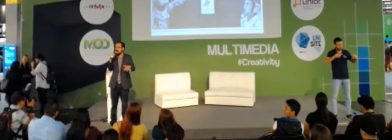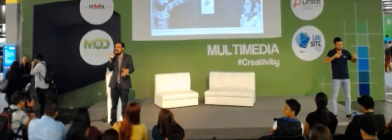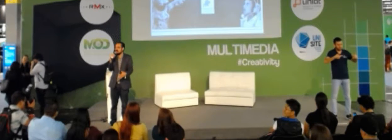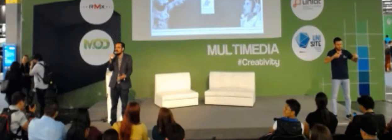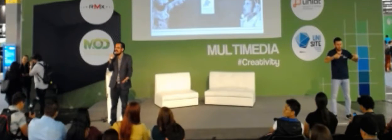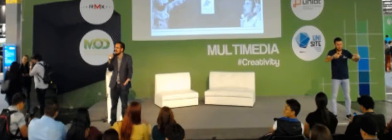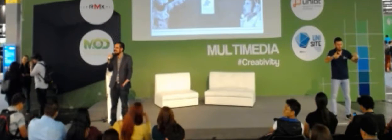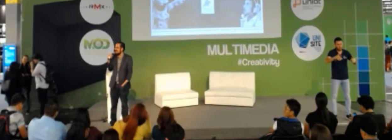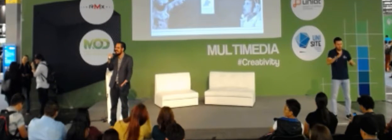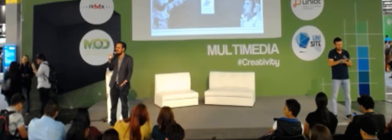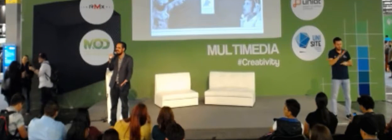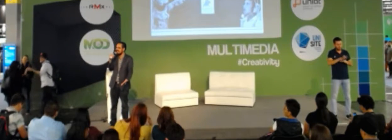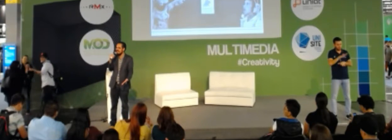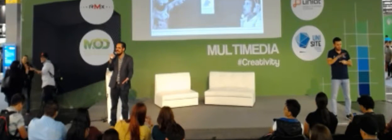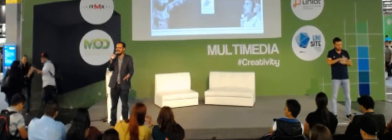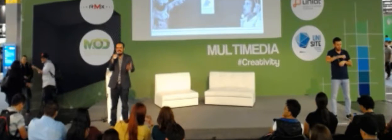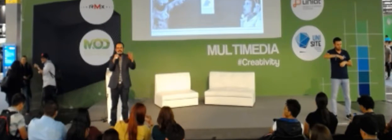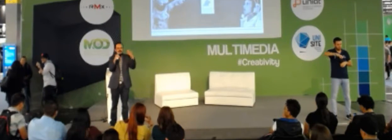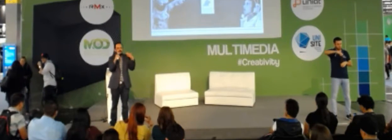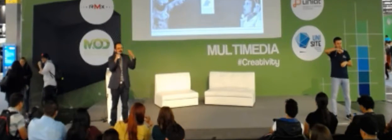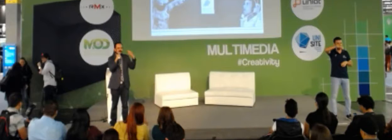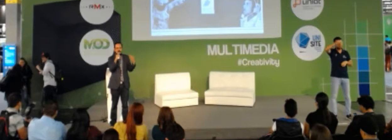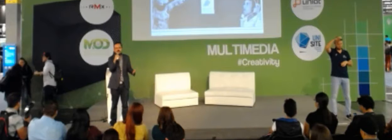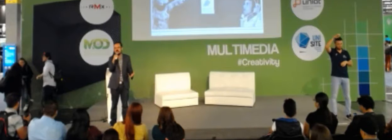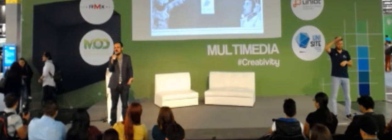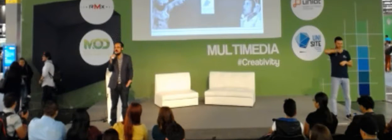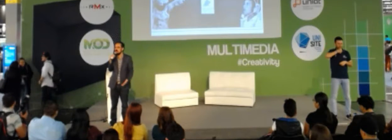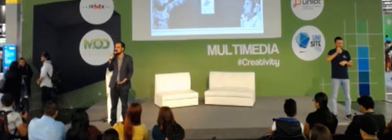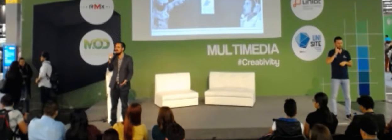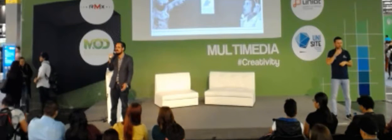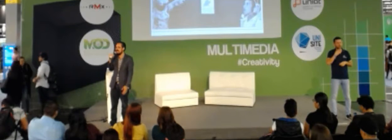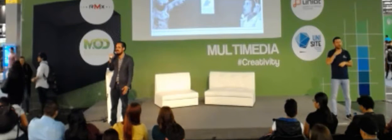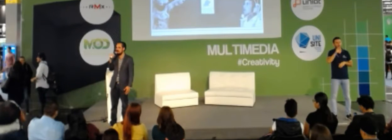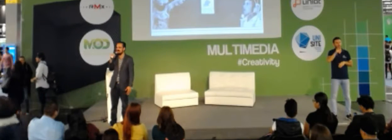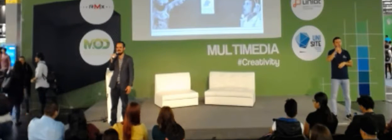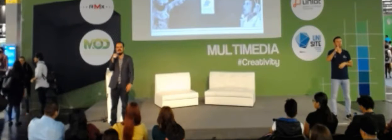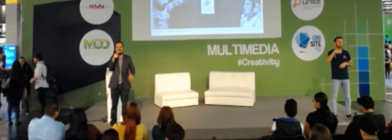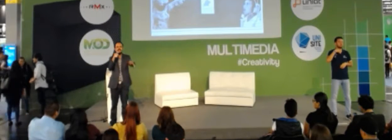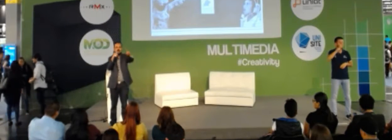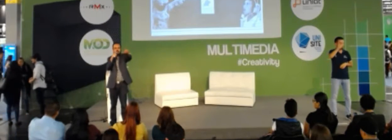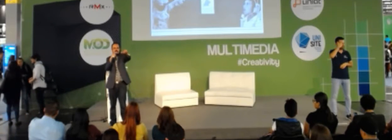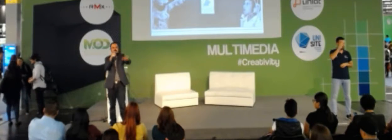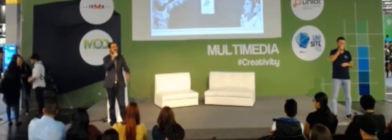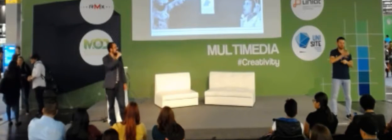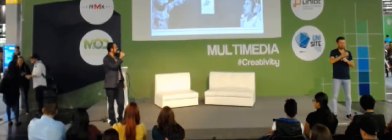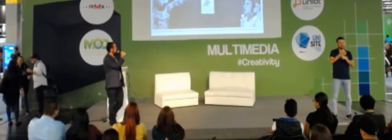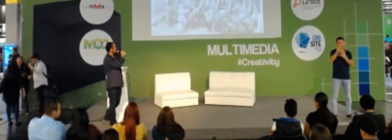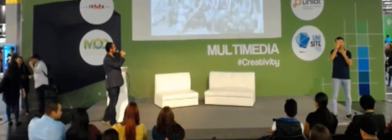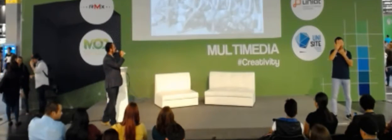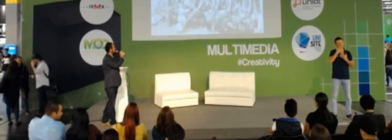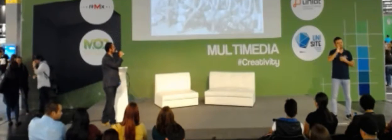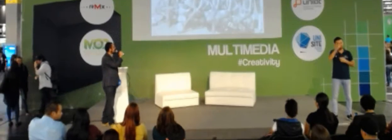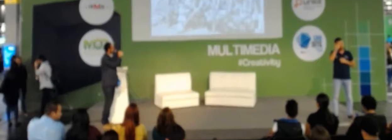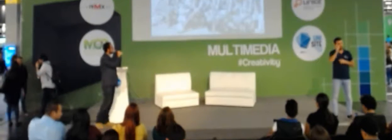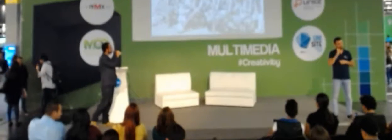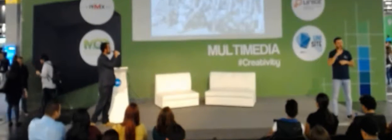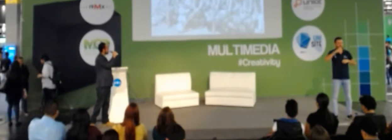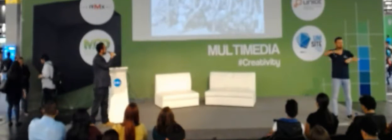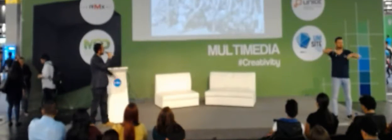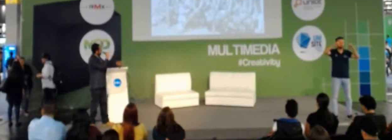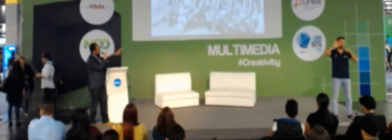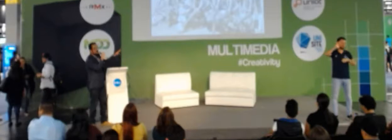que ahora son de la tercera edad, que tienen muchos recuerdos muy desagradables. Justamente en la oleada de los años